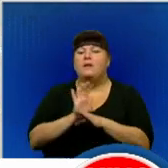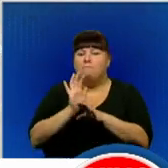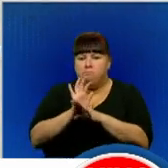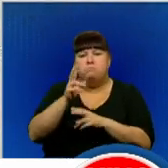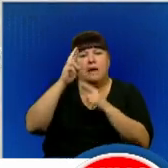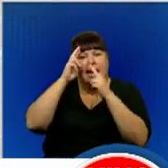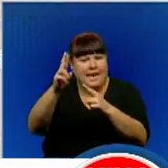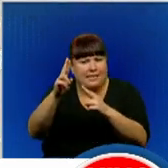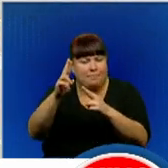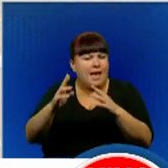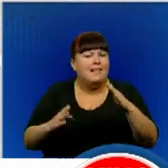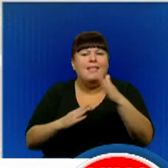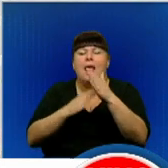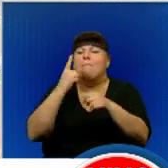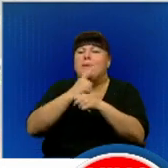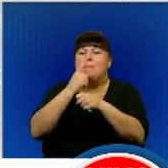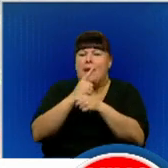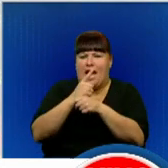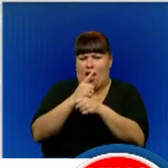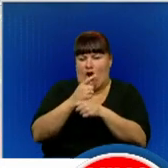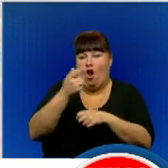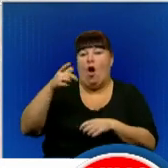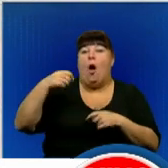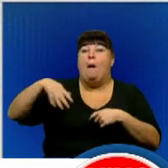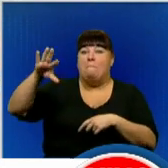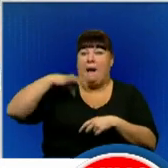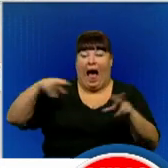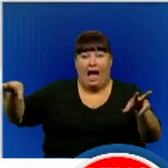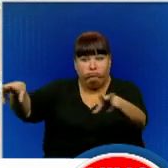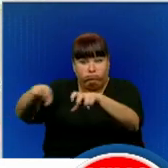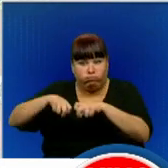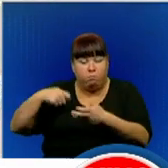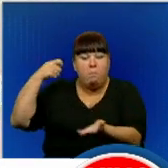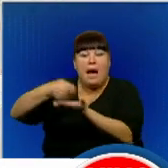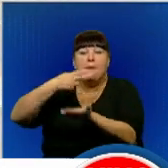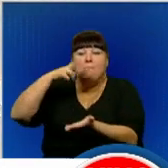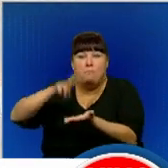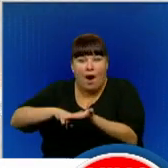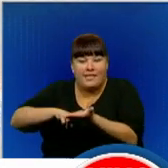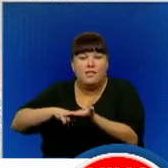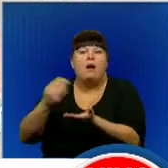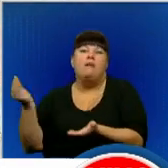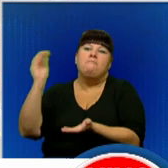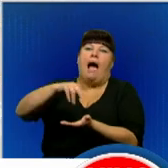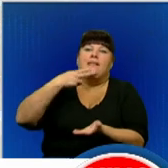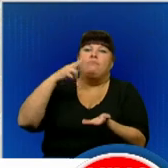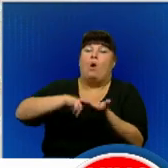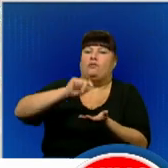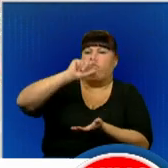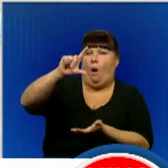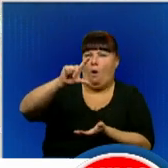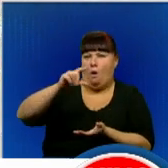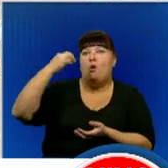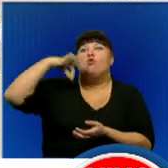respeta el principio por el cual quienes más capacidad contributiva tienen mayor es la carga impositiva que